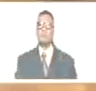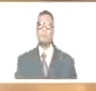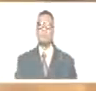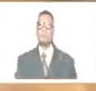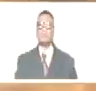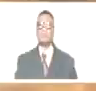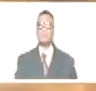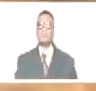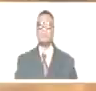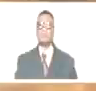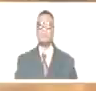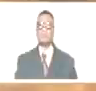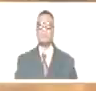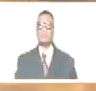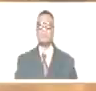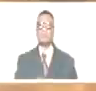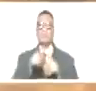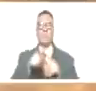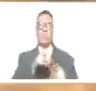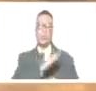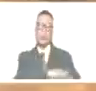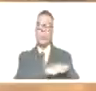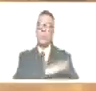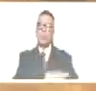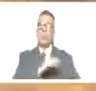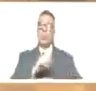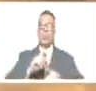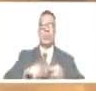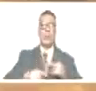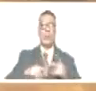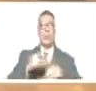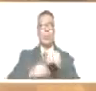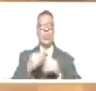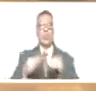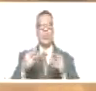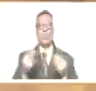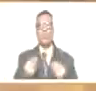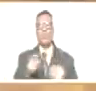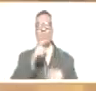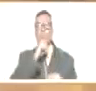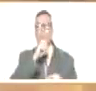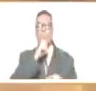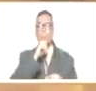contra los valores, los principios de los cuales ha costado tantas vidas.